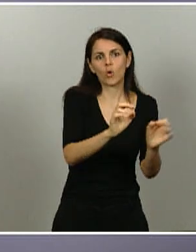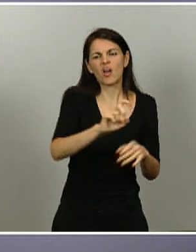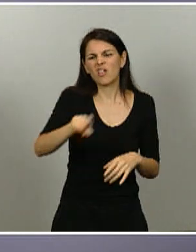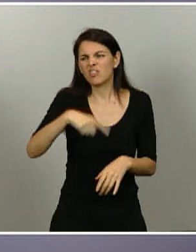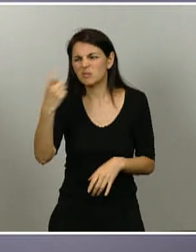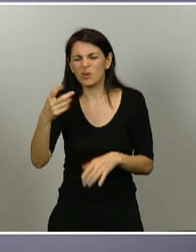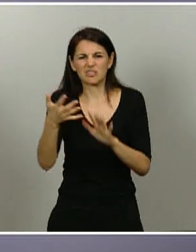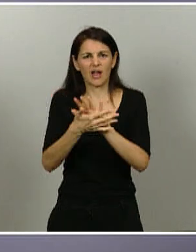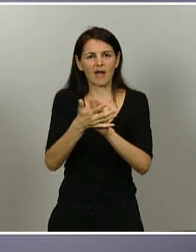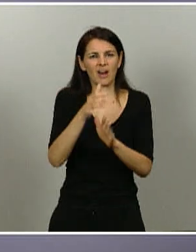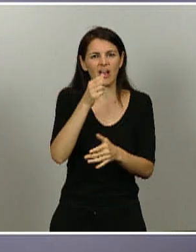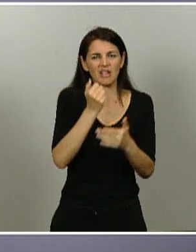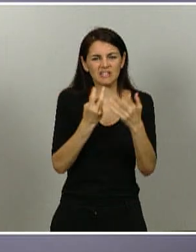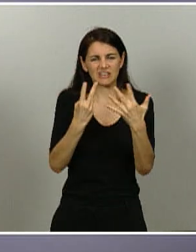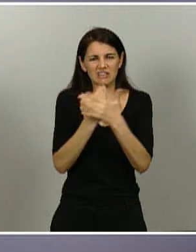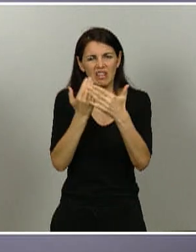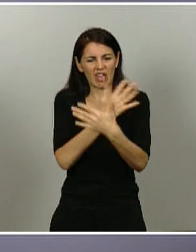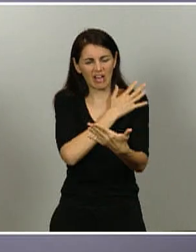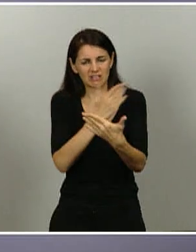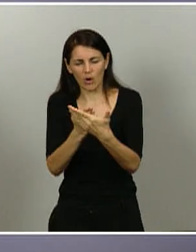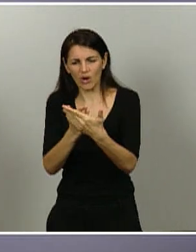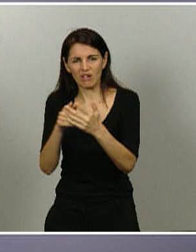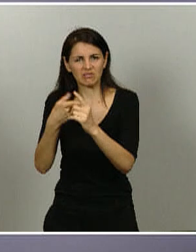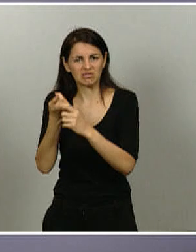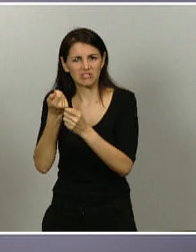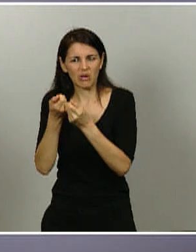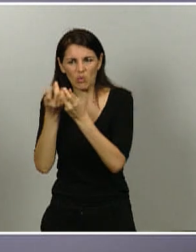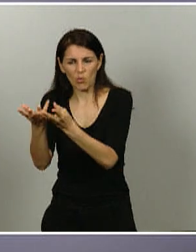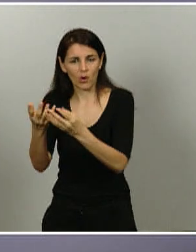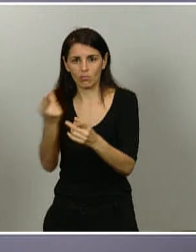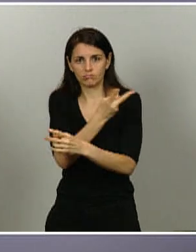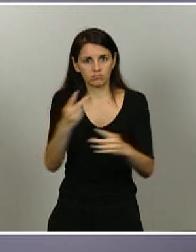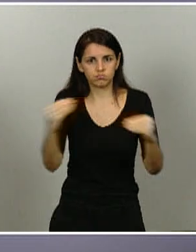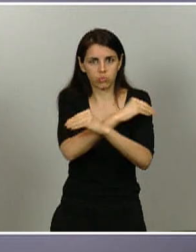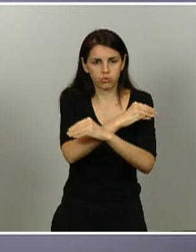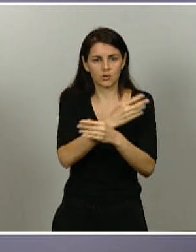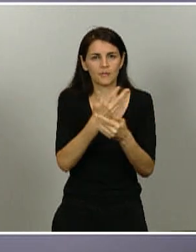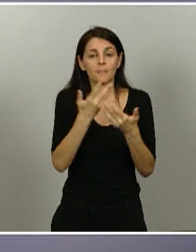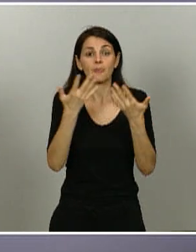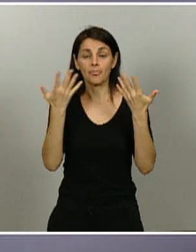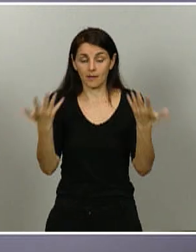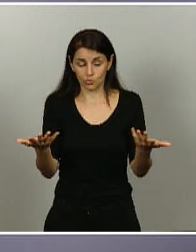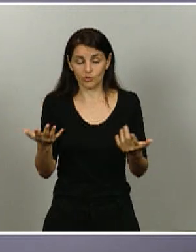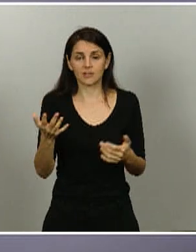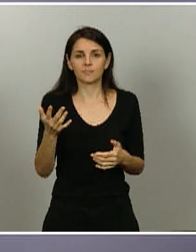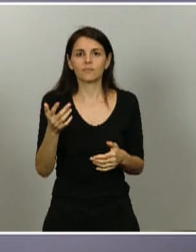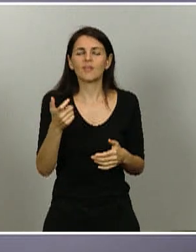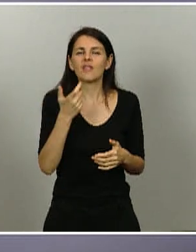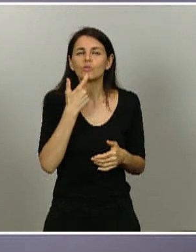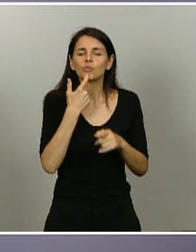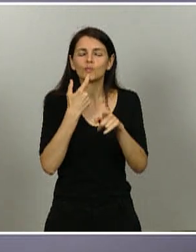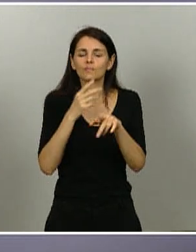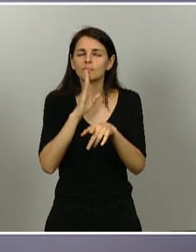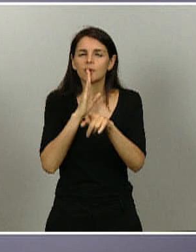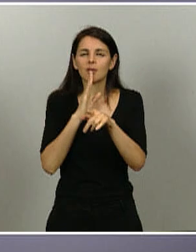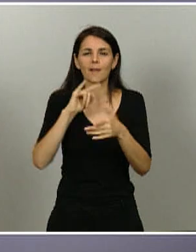estas cifras en el recuento que hace CNN y le pregunta, usted ha dicho que el método nuevo pronto dará una cifra correcta